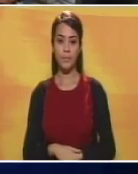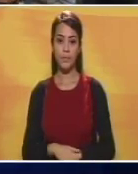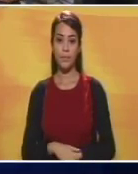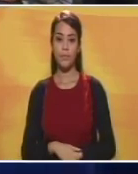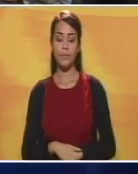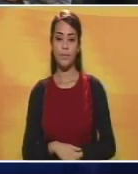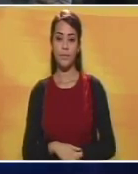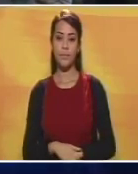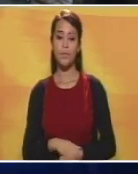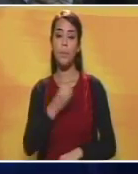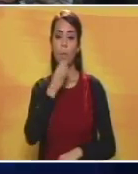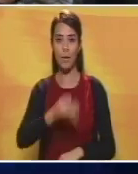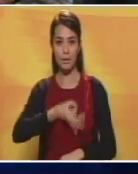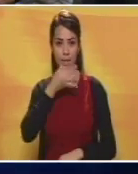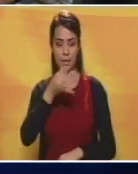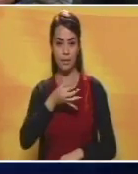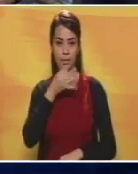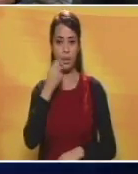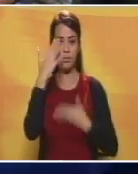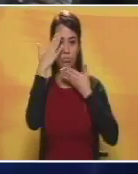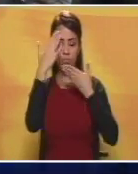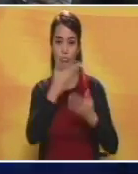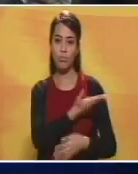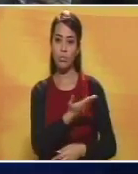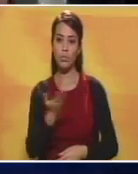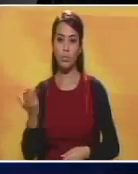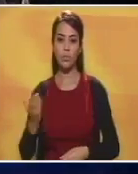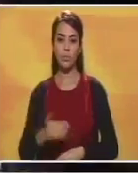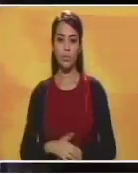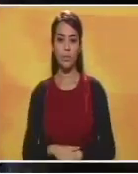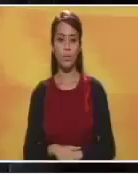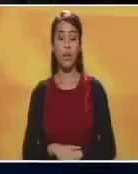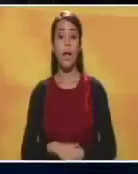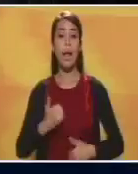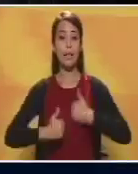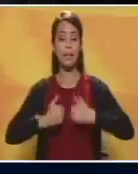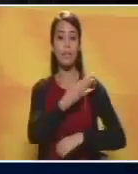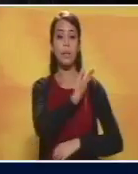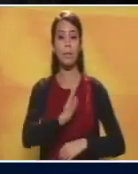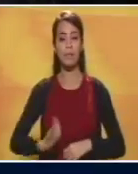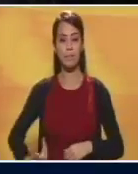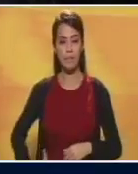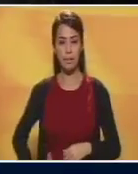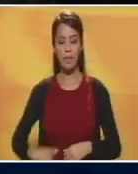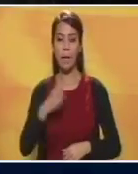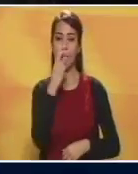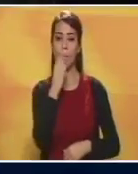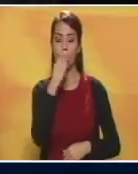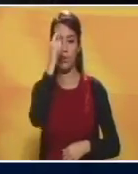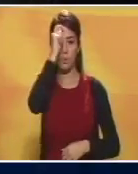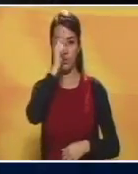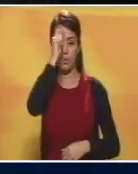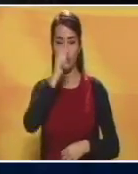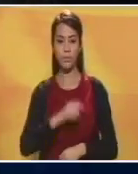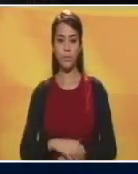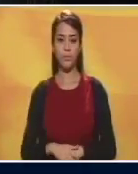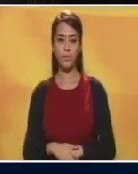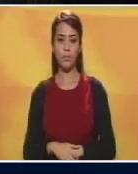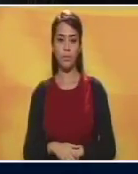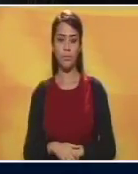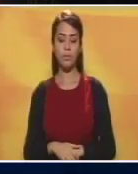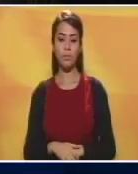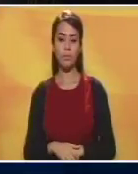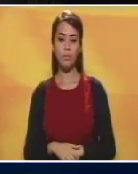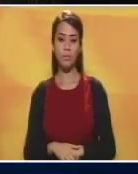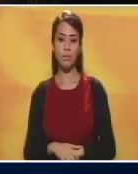Así es, Milagros, muy buenas tardes, saludos a todos. Efectivamente, el candidato presidencial de Avanzada Progresista MAS y COPEI,